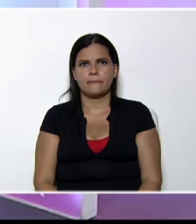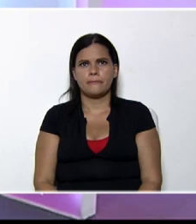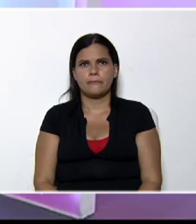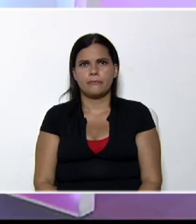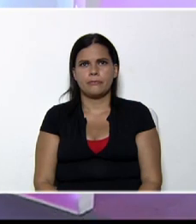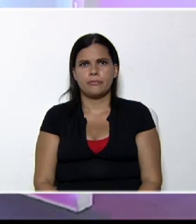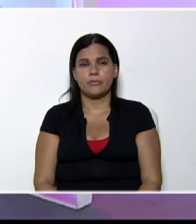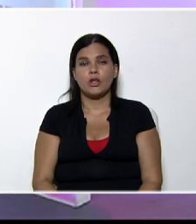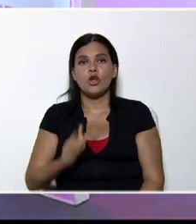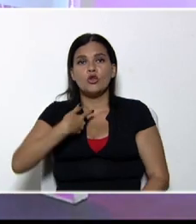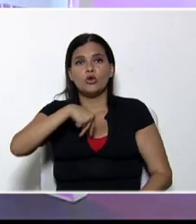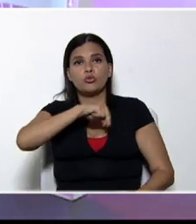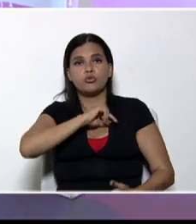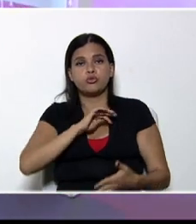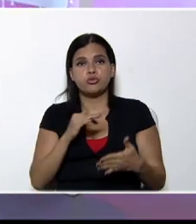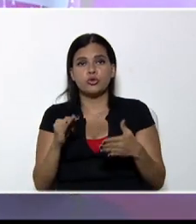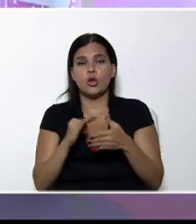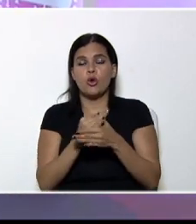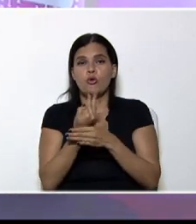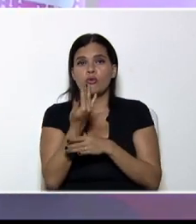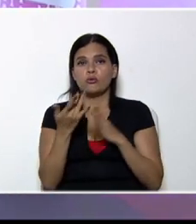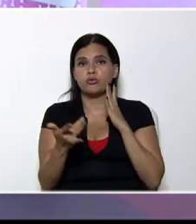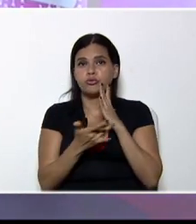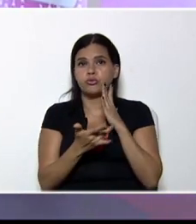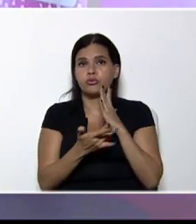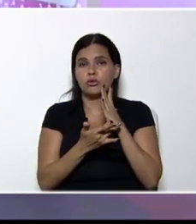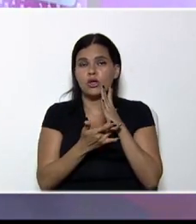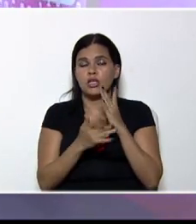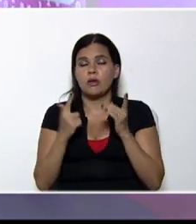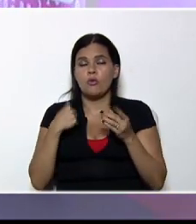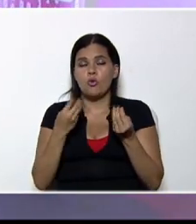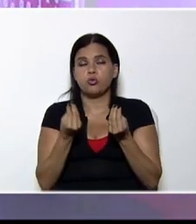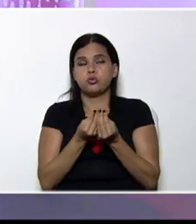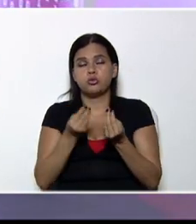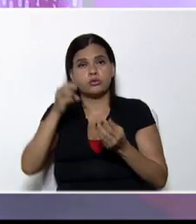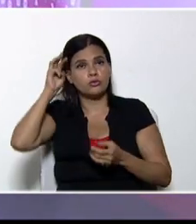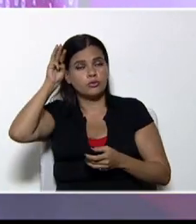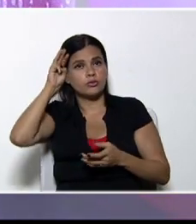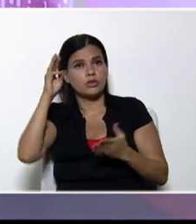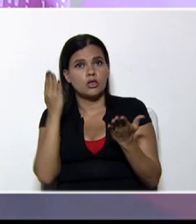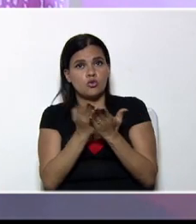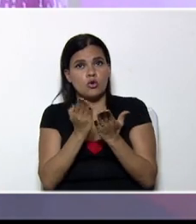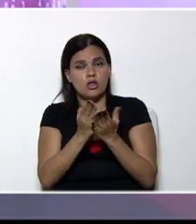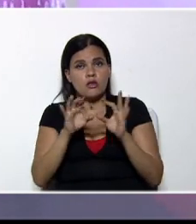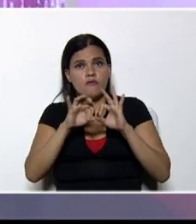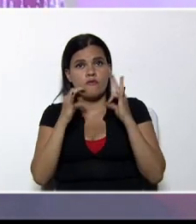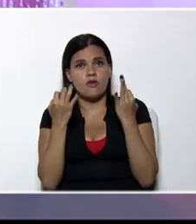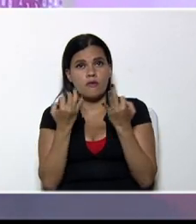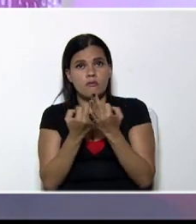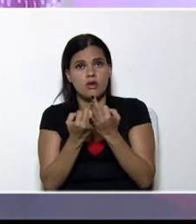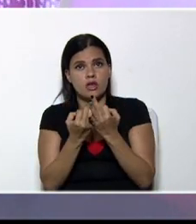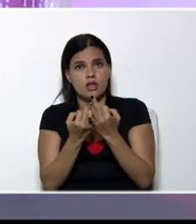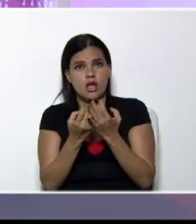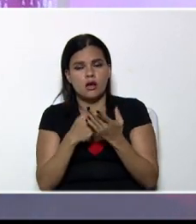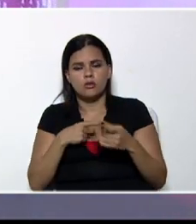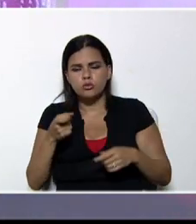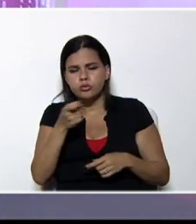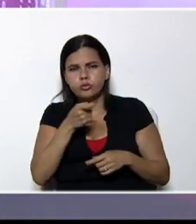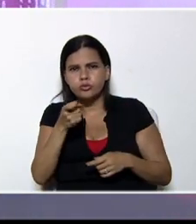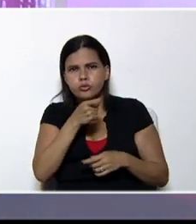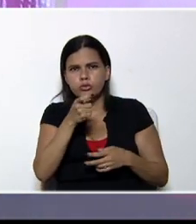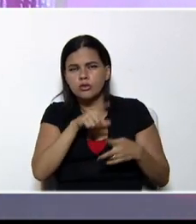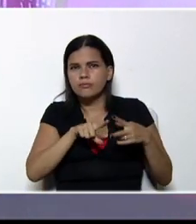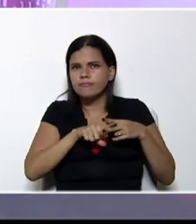herramientastic.fundavit.gov.be. Nosotros desde Fundavit nos mantenemos junto a los docentes, estudiantes y familia en la búsqueda de